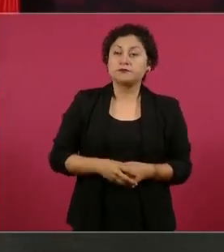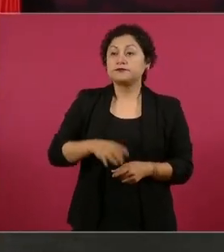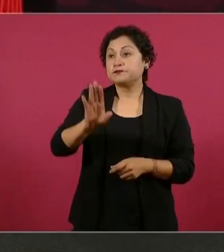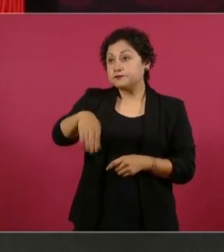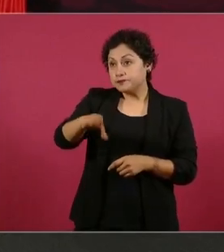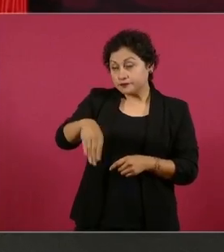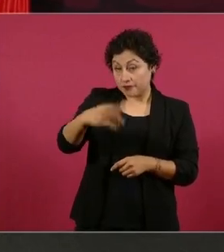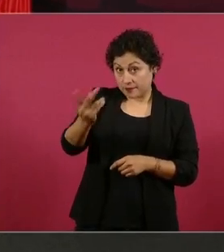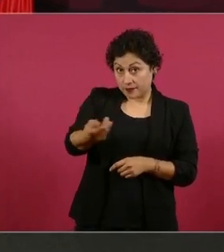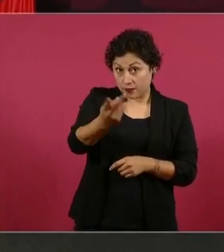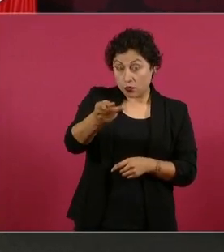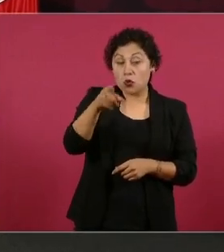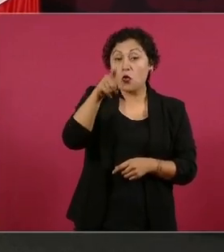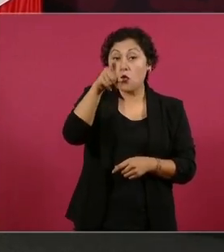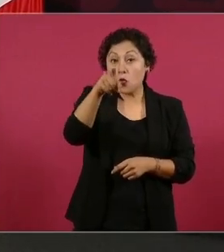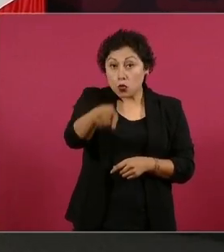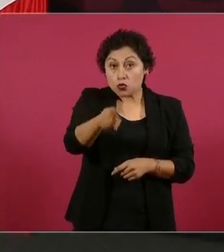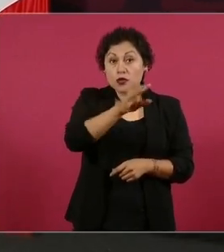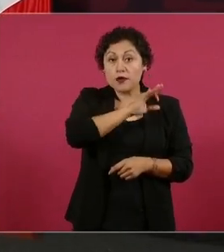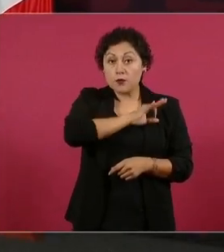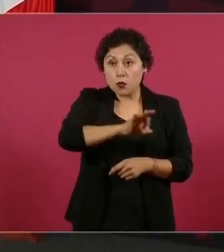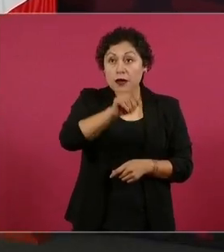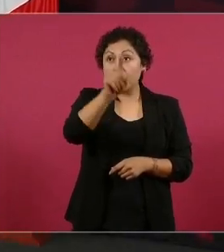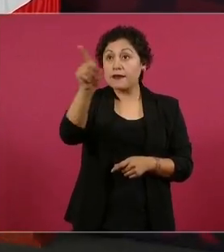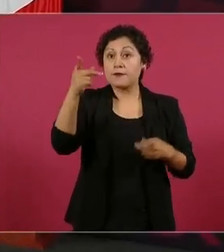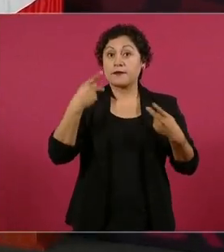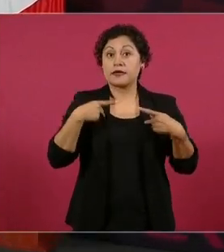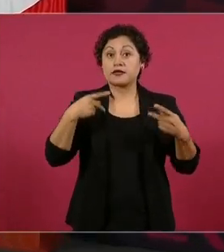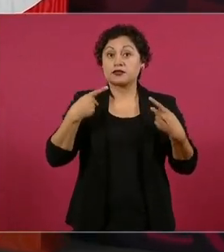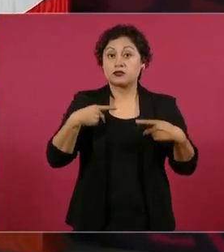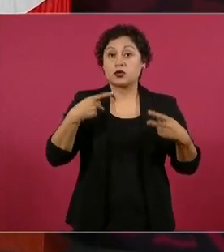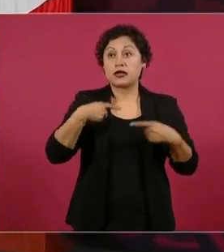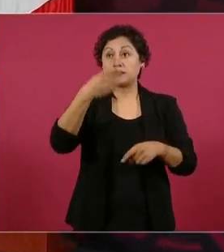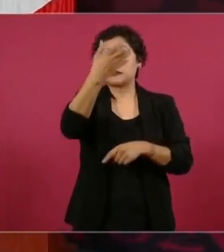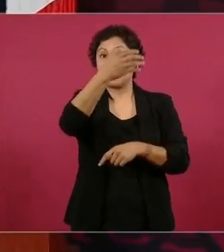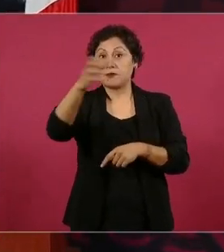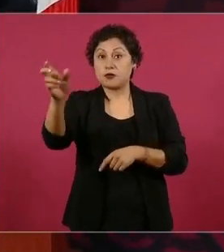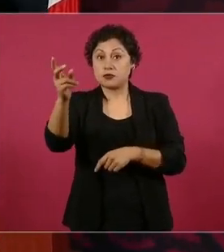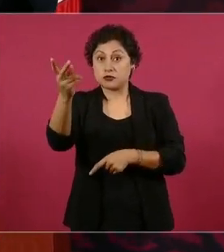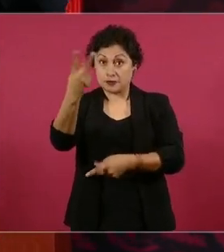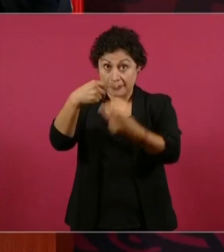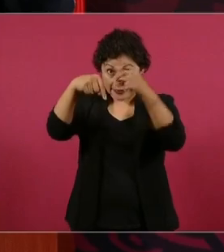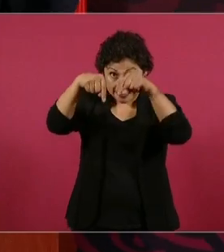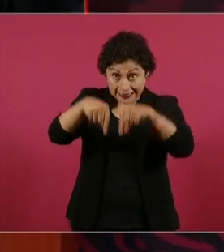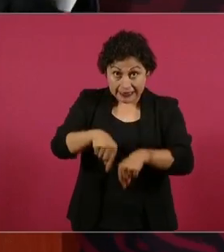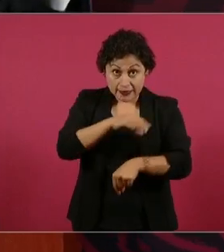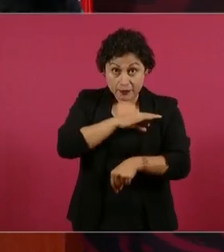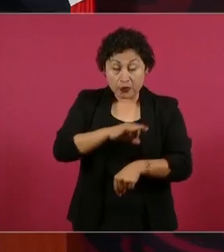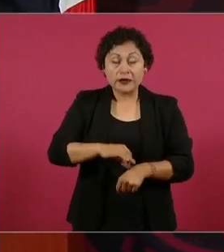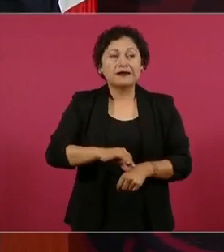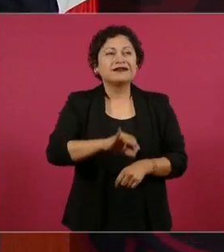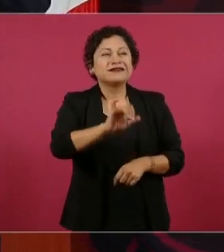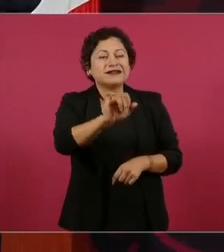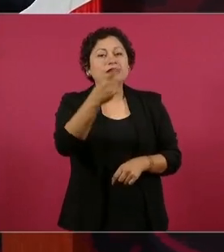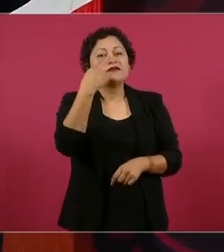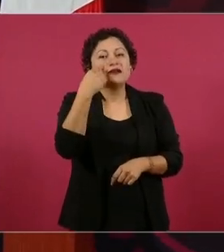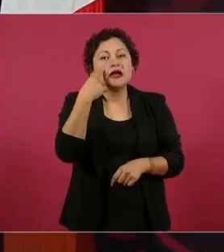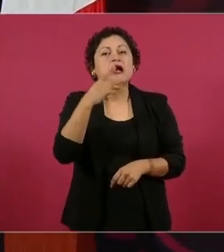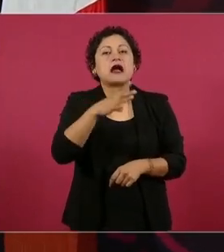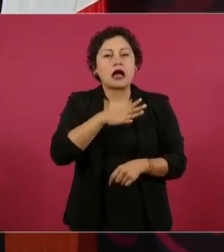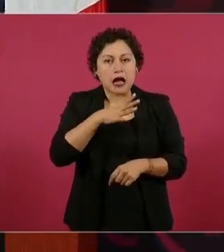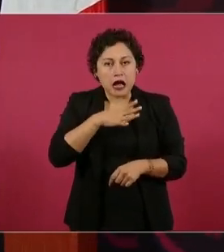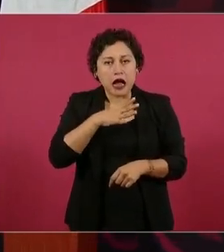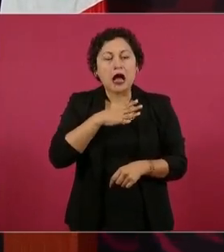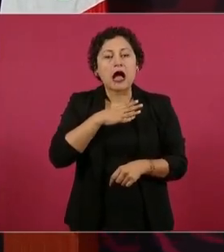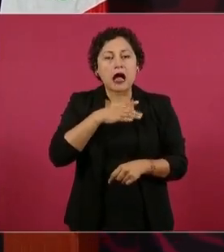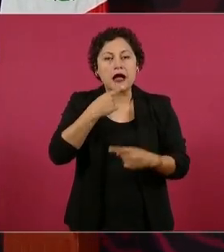a reunirse aquí, o sea, sin los abogados, precisamente para evitar esta muerte? Hay mesas, pero por